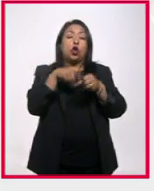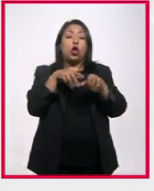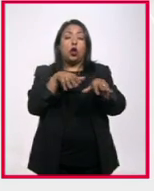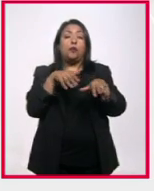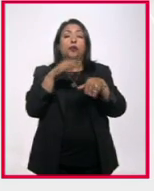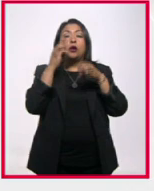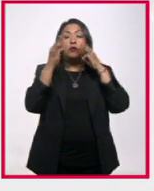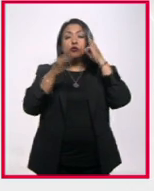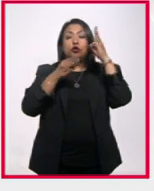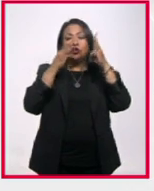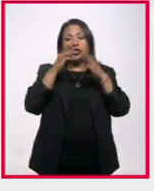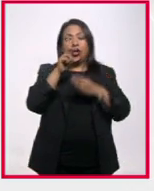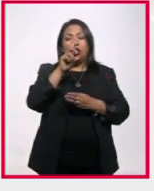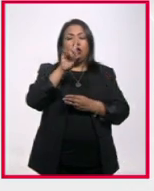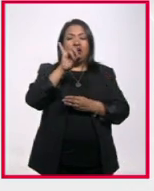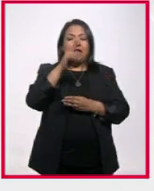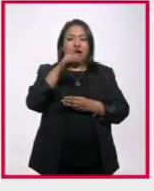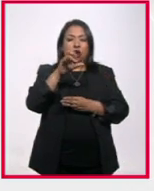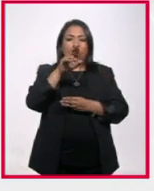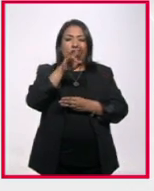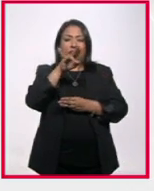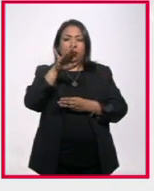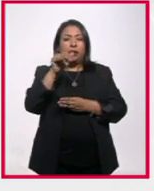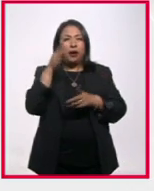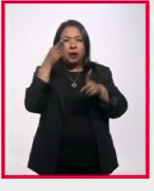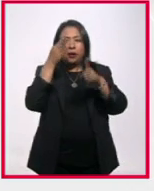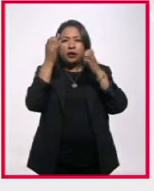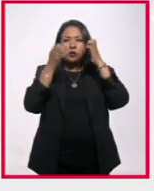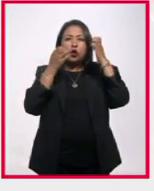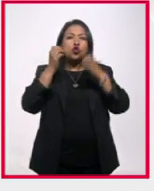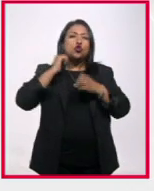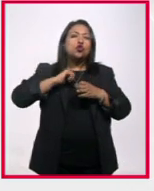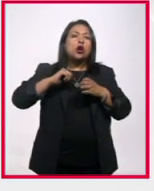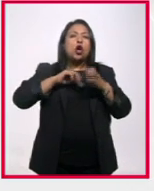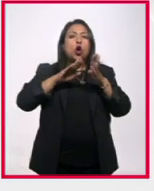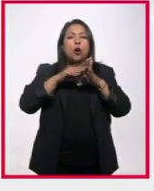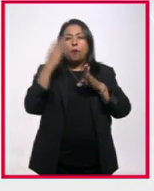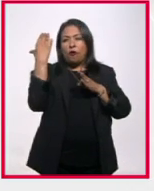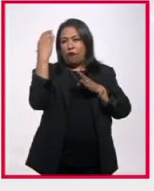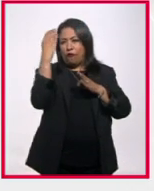Rivera hay una exposición que está enfocada al viejo arte de pintar fotografías.